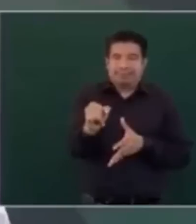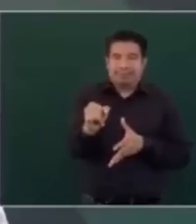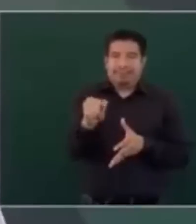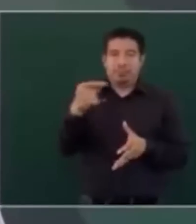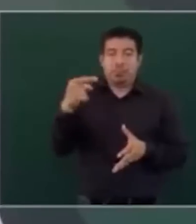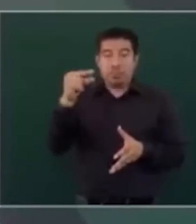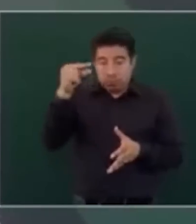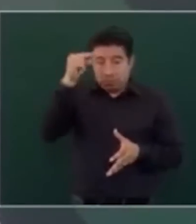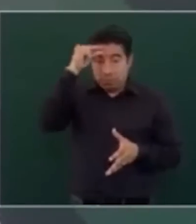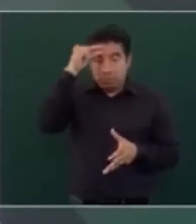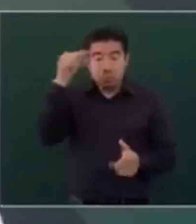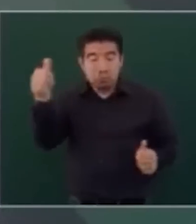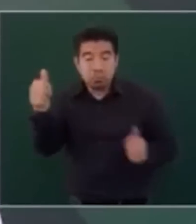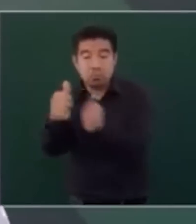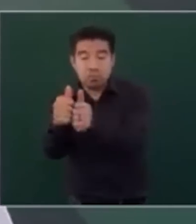intelectuales,